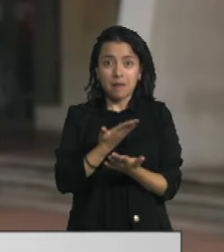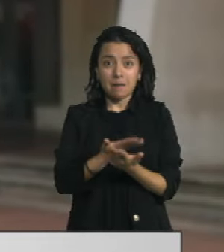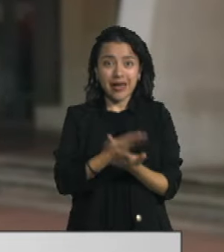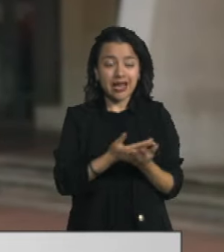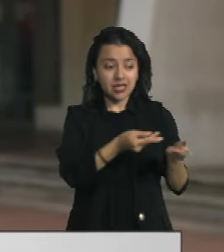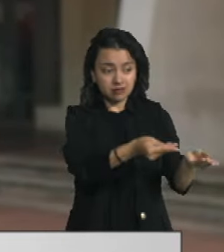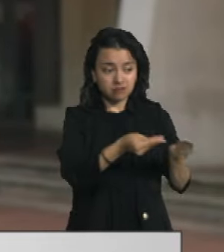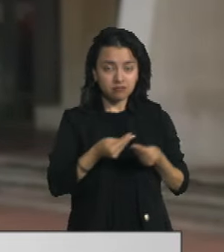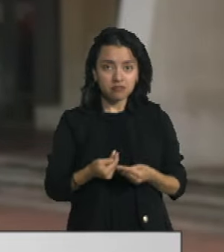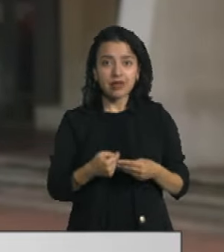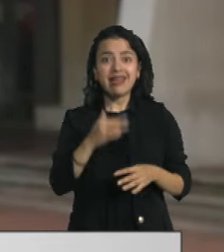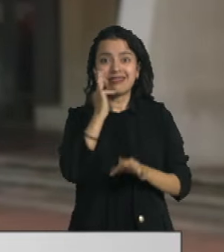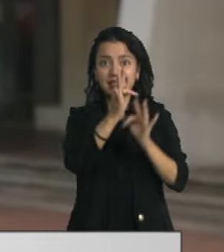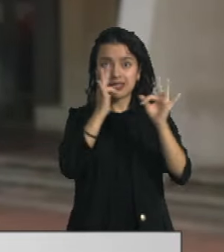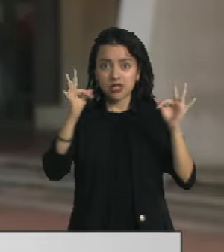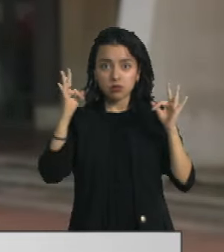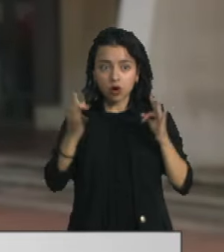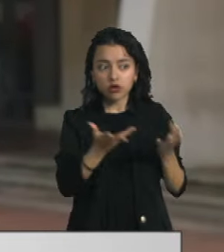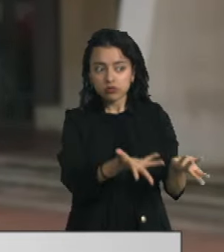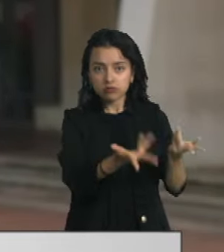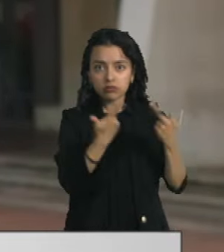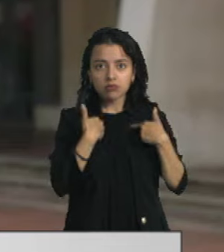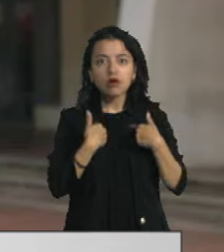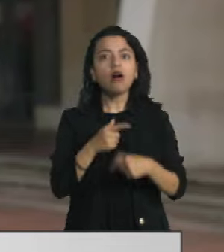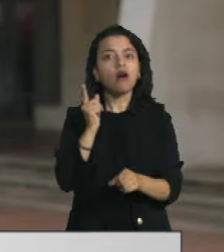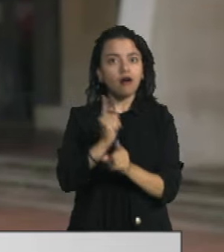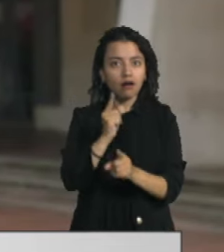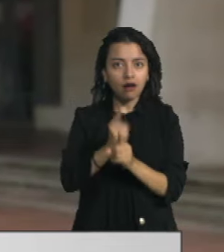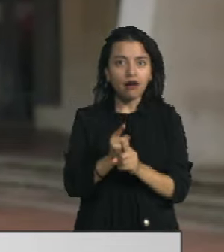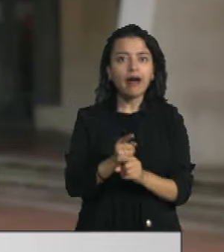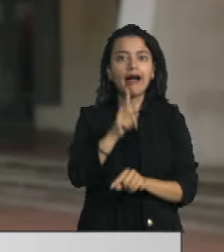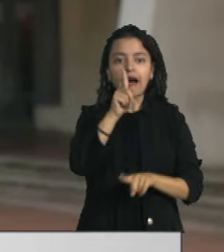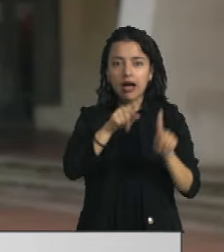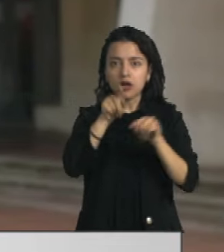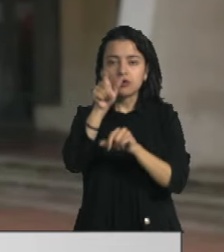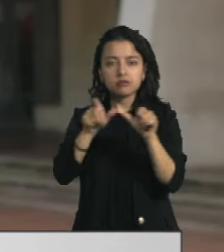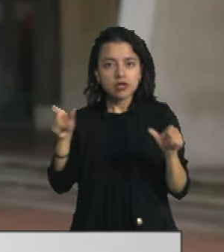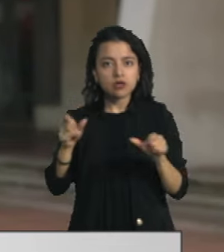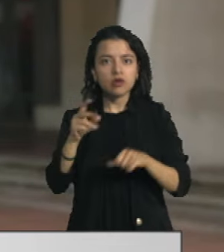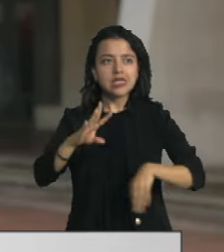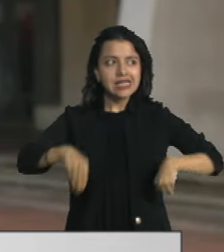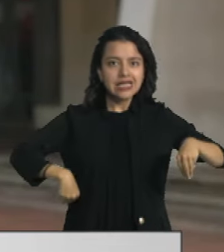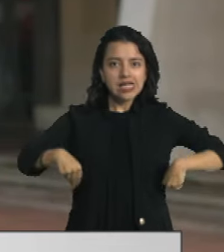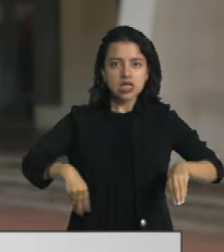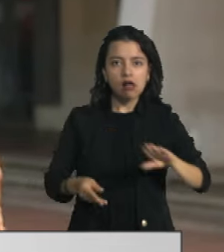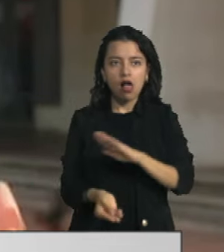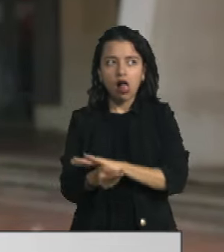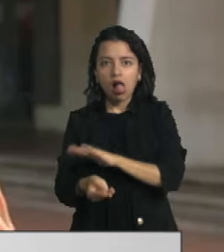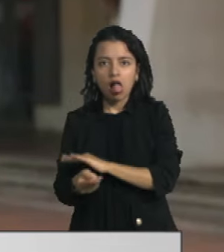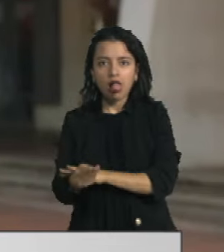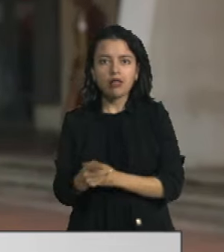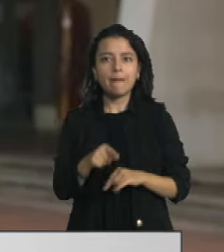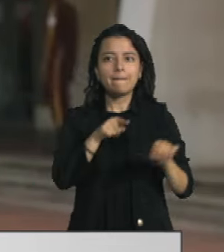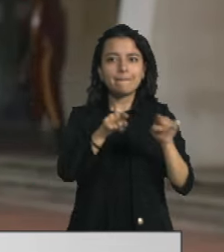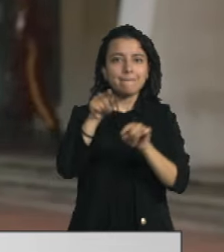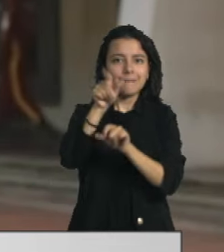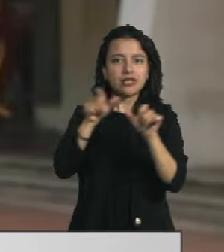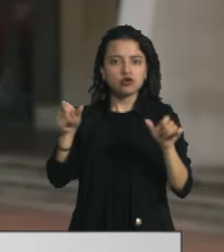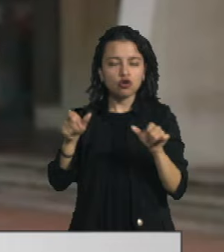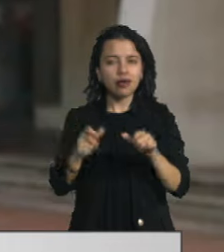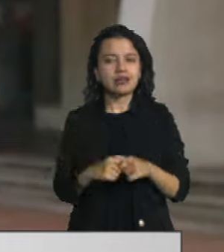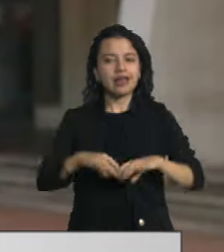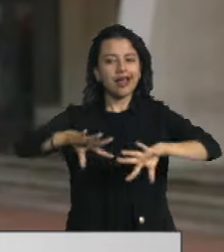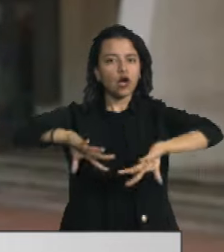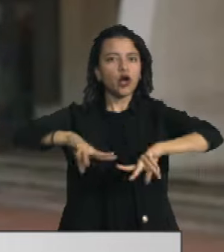otras diligencias que permitirían afirmar de que las irregularidades que se han registrado por los diferentes medios de